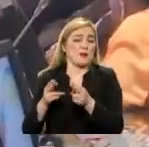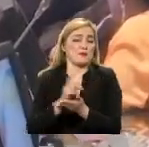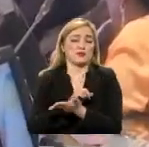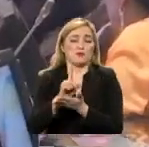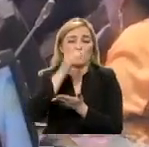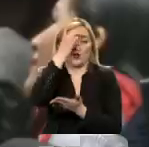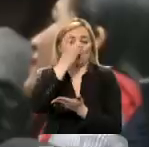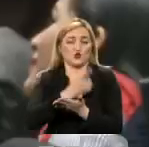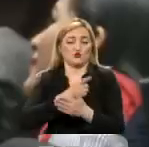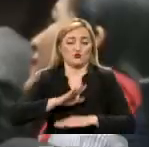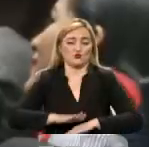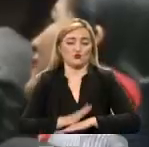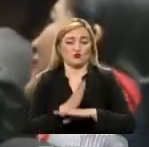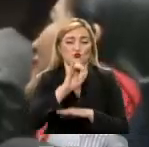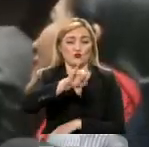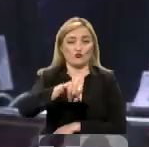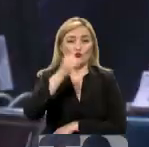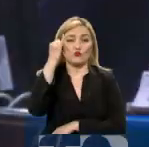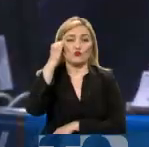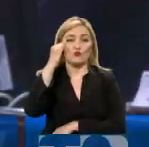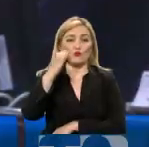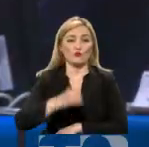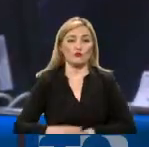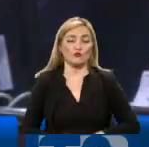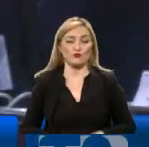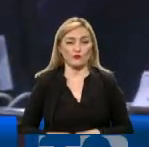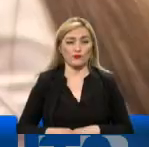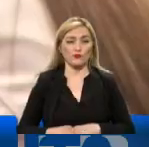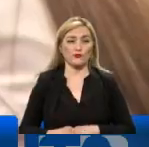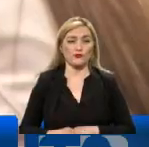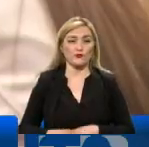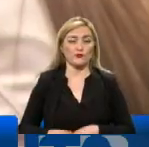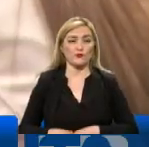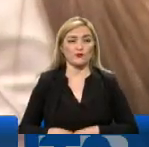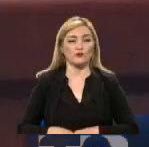Espera convocar para este jueves. En Quito, Andrea Samaniego, 24 horas.